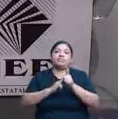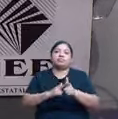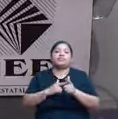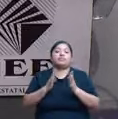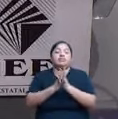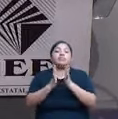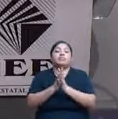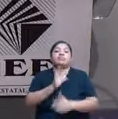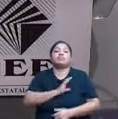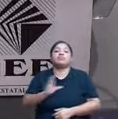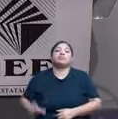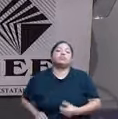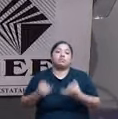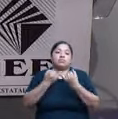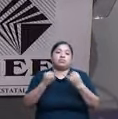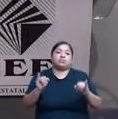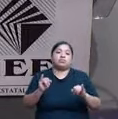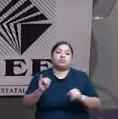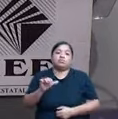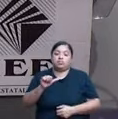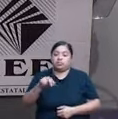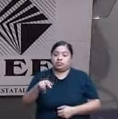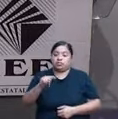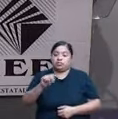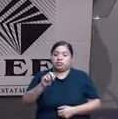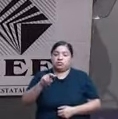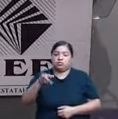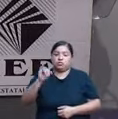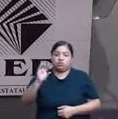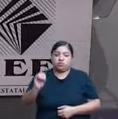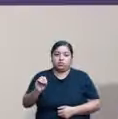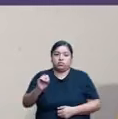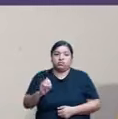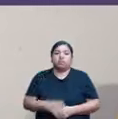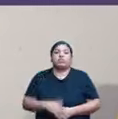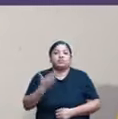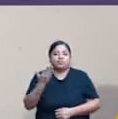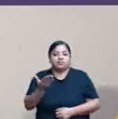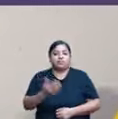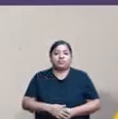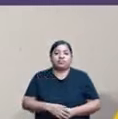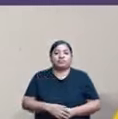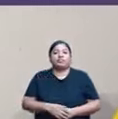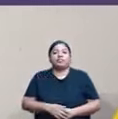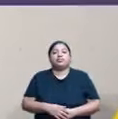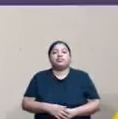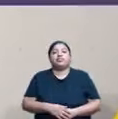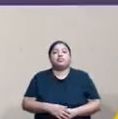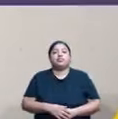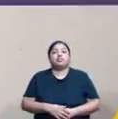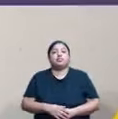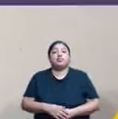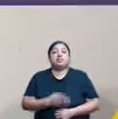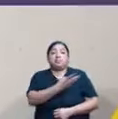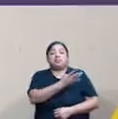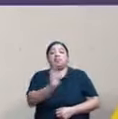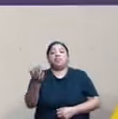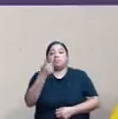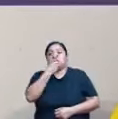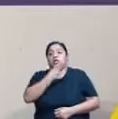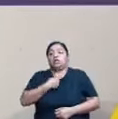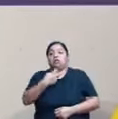cedemos el uso de la voz al candidato independiente, Antonio de Jesús Olvera Mota. Candidato, tiene la palabra. De mí han dicho que soy un candidato